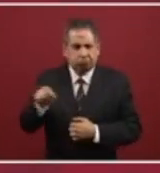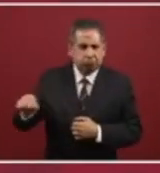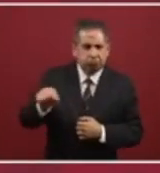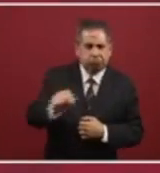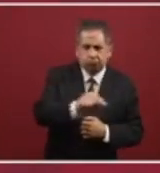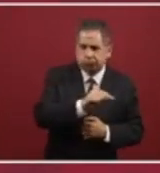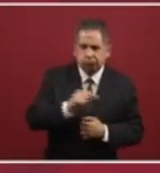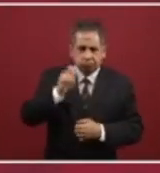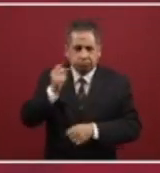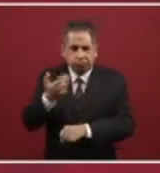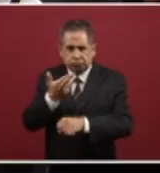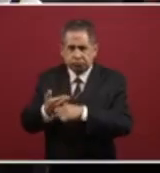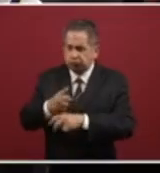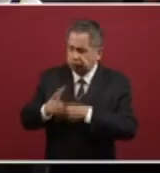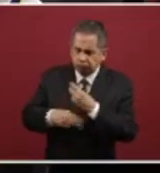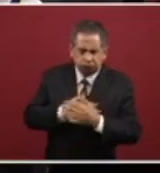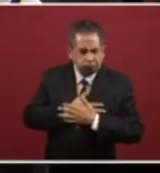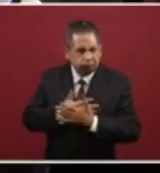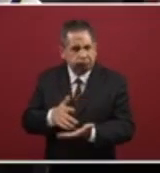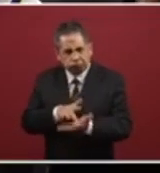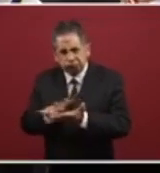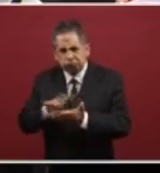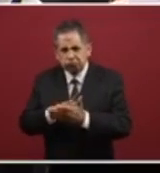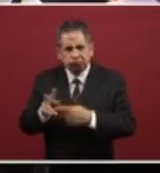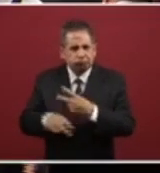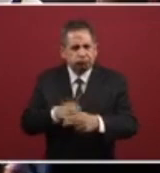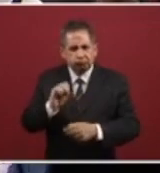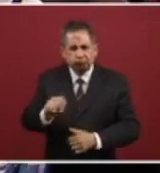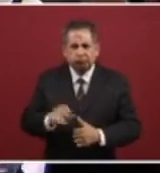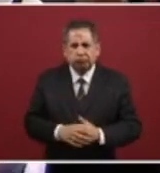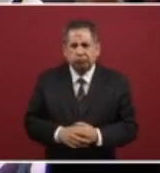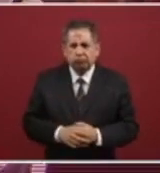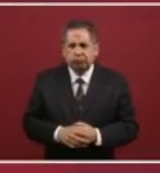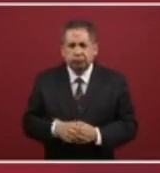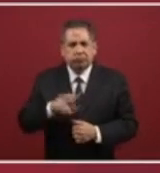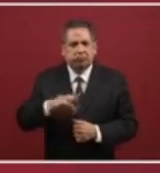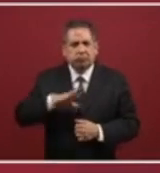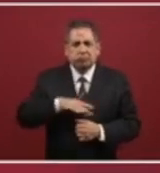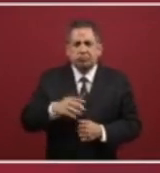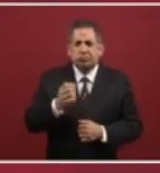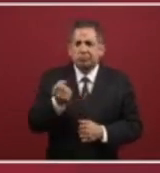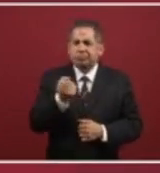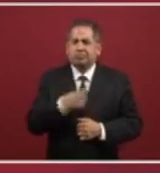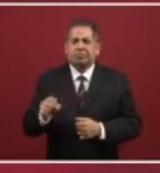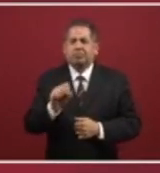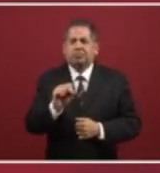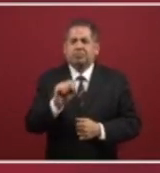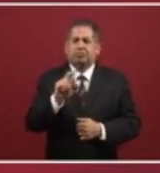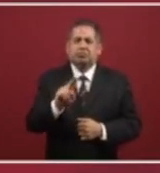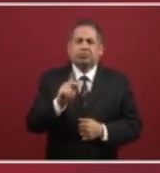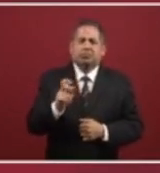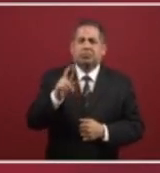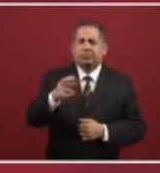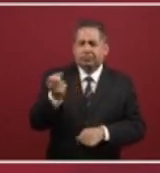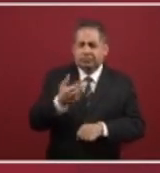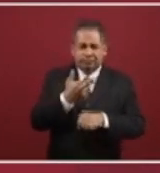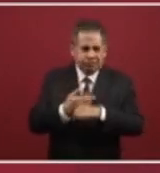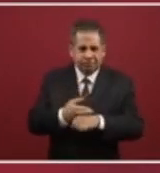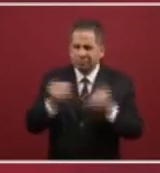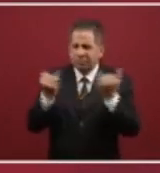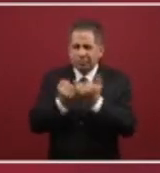están participando. Y en eso vamos a seguir. Y aquí no hay supersecretarios, todos somos iguales. Los